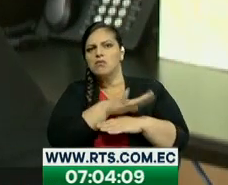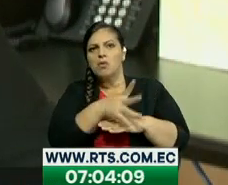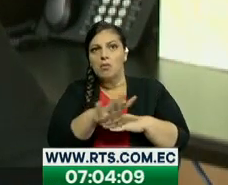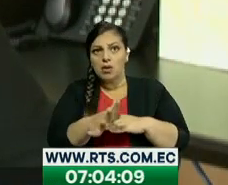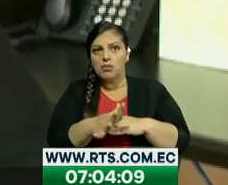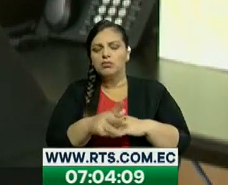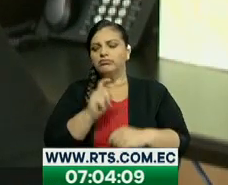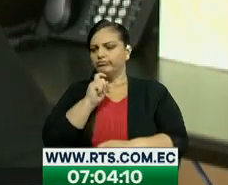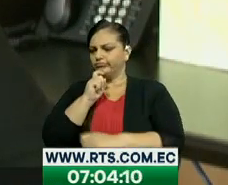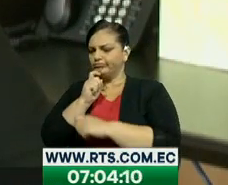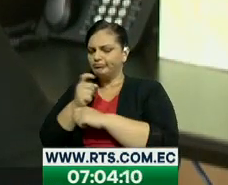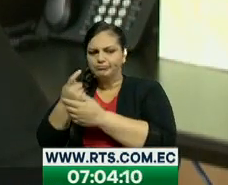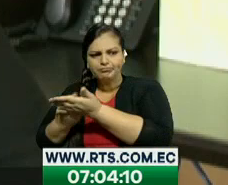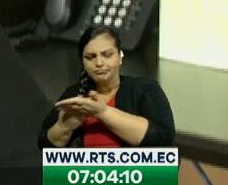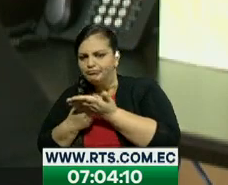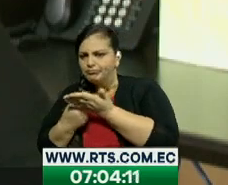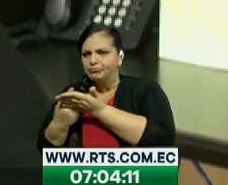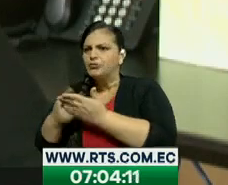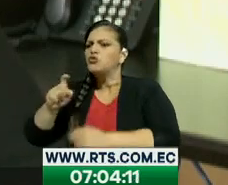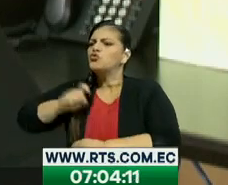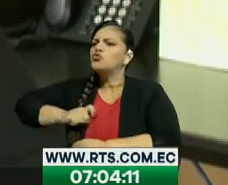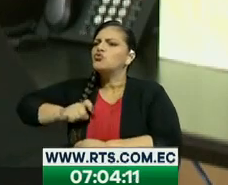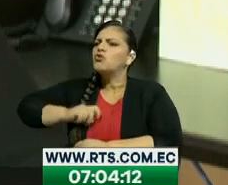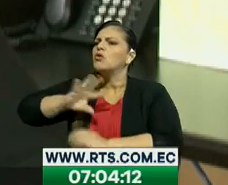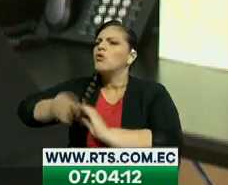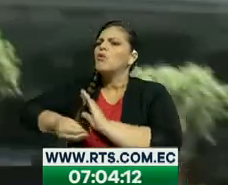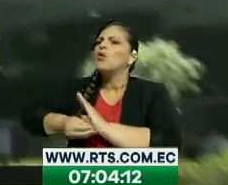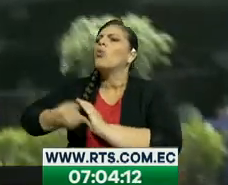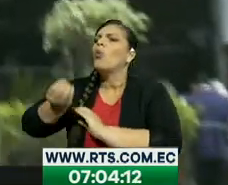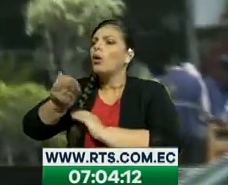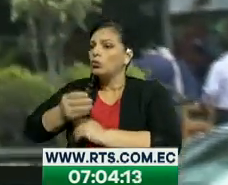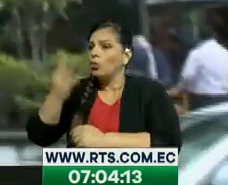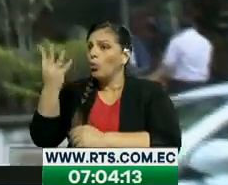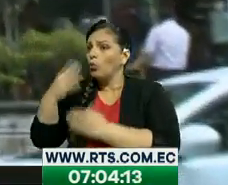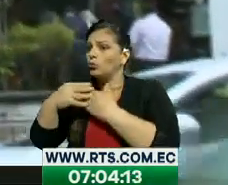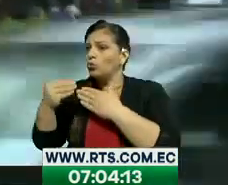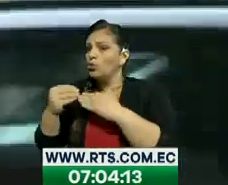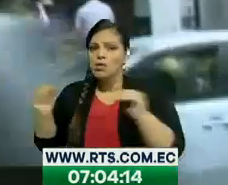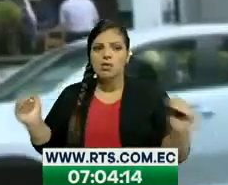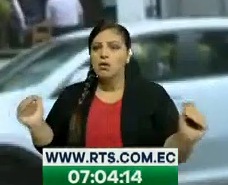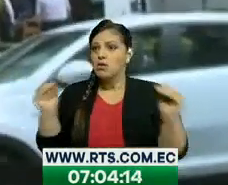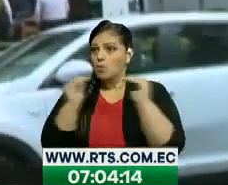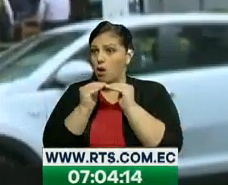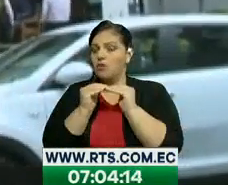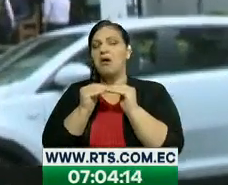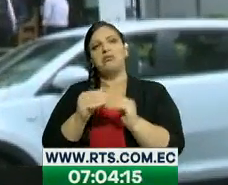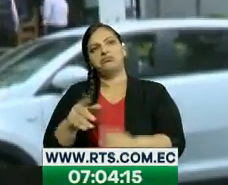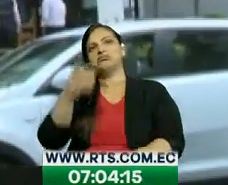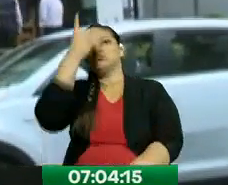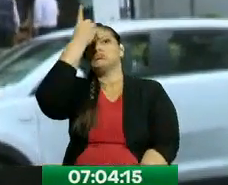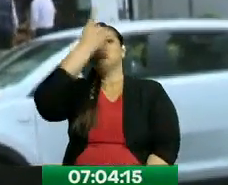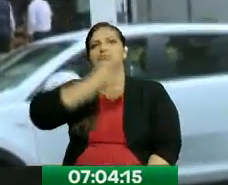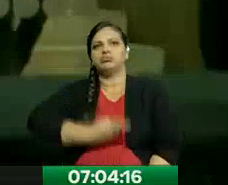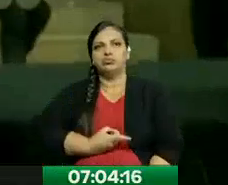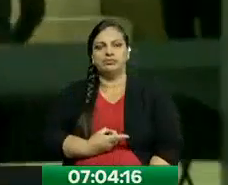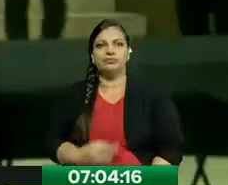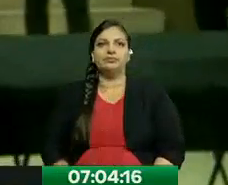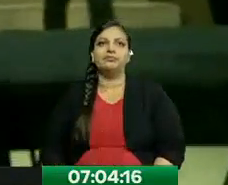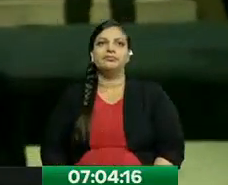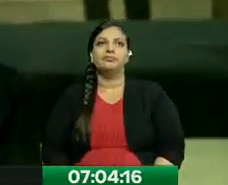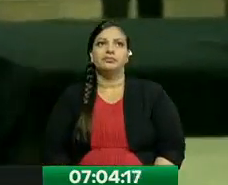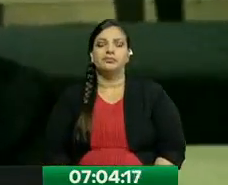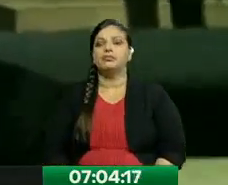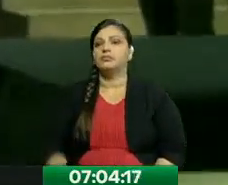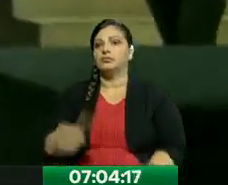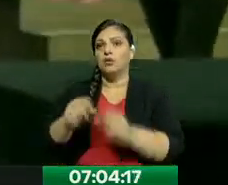en un porcentaje similar, equivalente a $4 también. Este incremento salarial por parte del gobierno llegó luego de que tanto trabajadores como empleadores